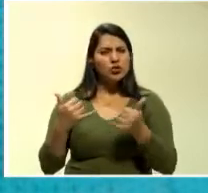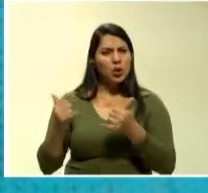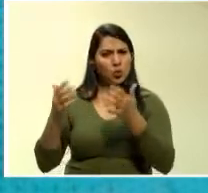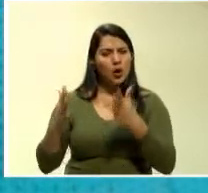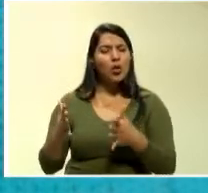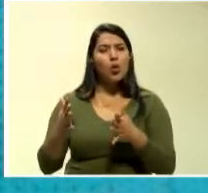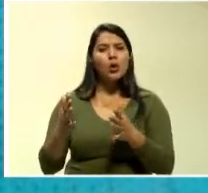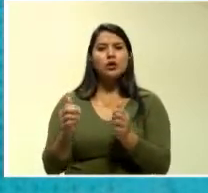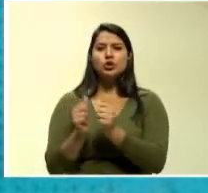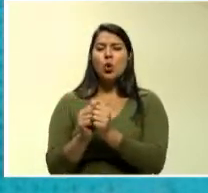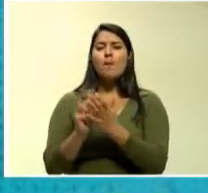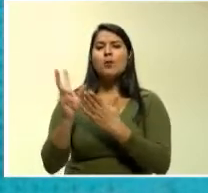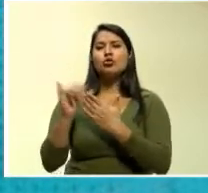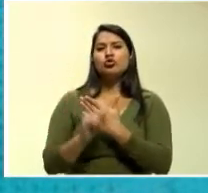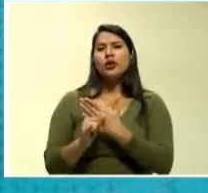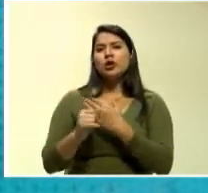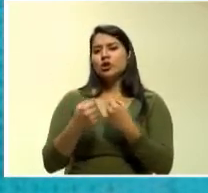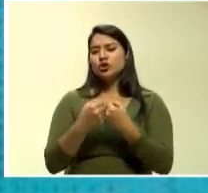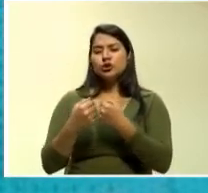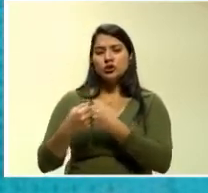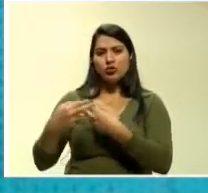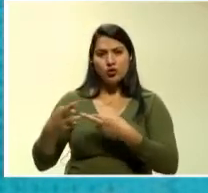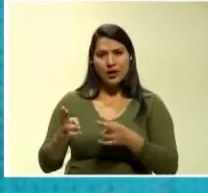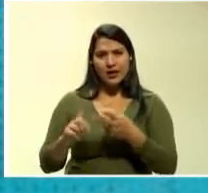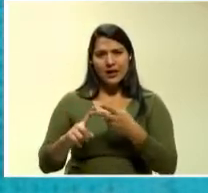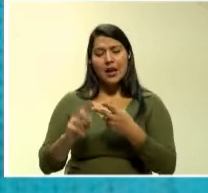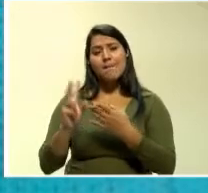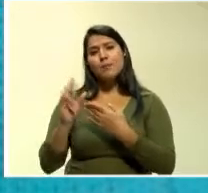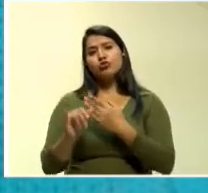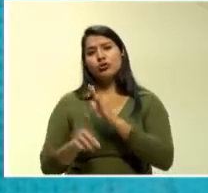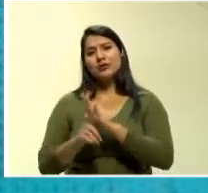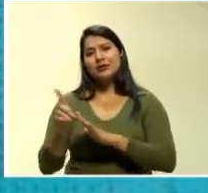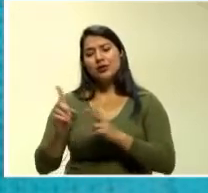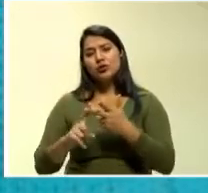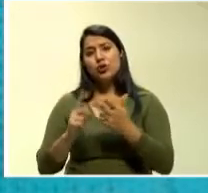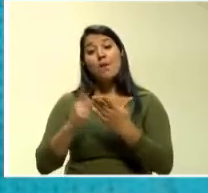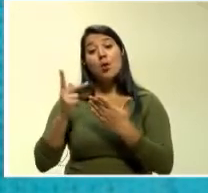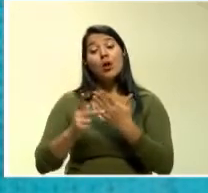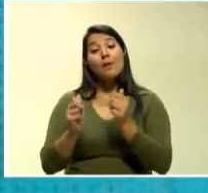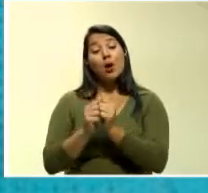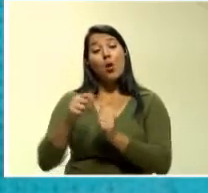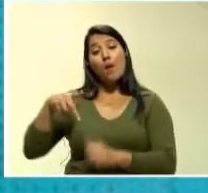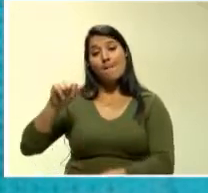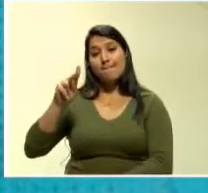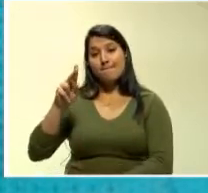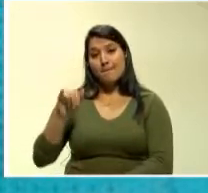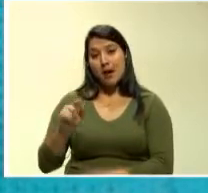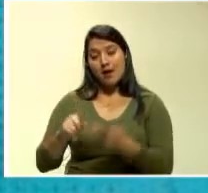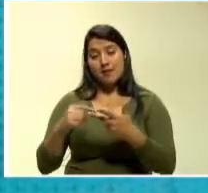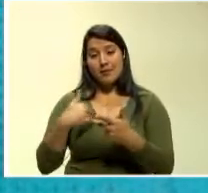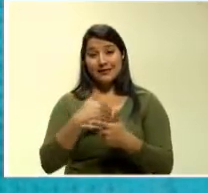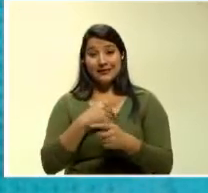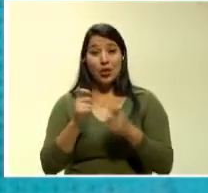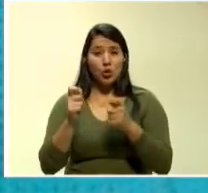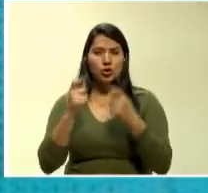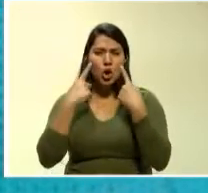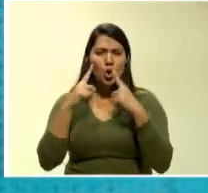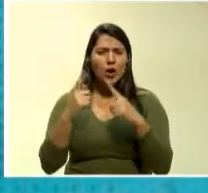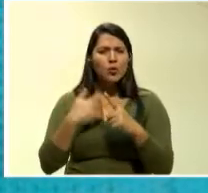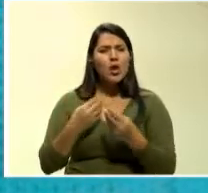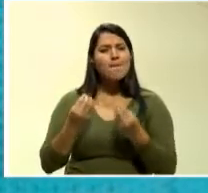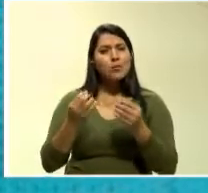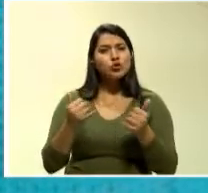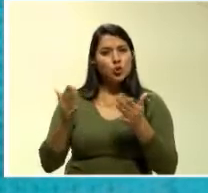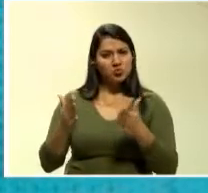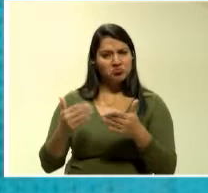regionales, el proyecto de desarrollo, y los programas que hemos tenido con el PAN y con el Ministerio de Educación, van a generar muchísimas jugadoras. Me parece que en el